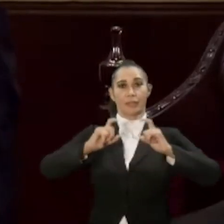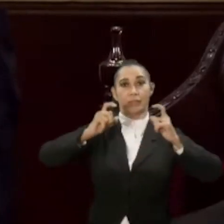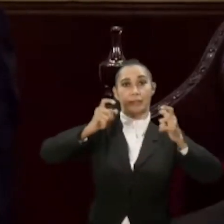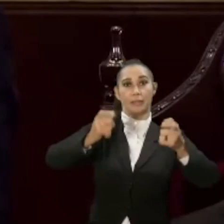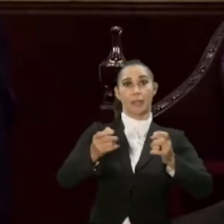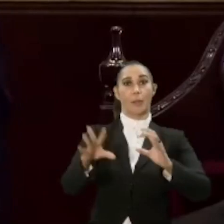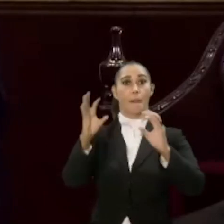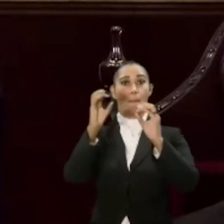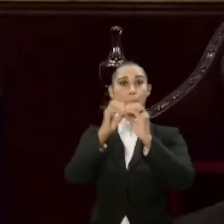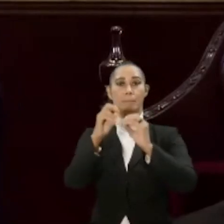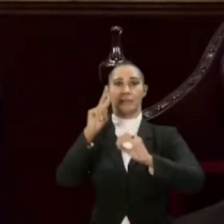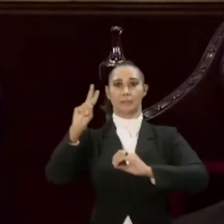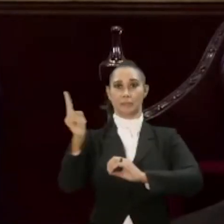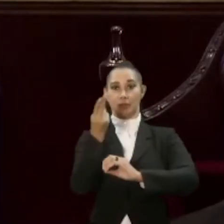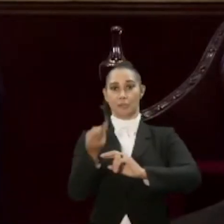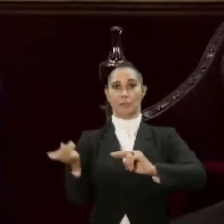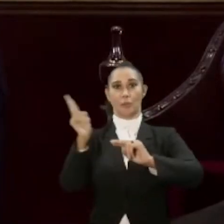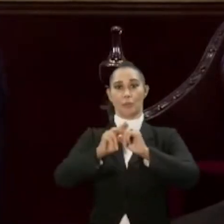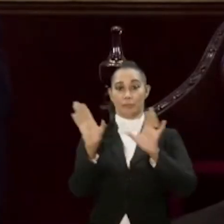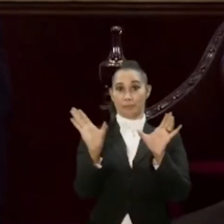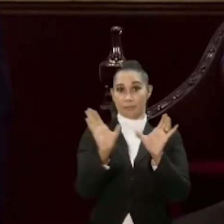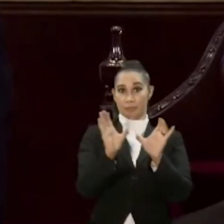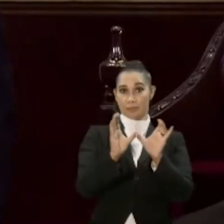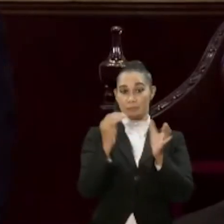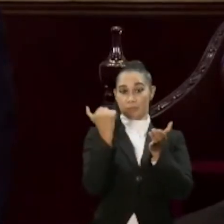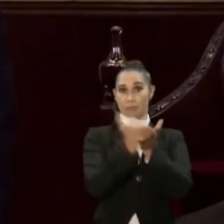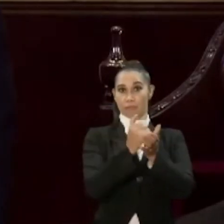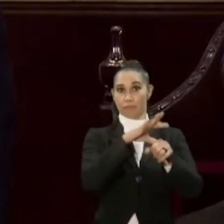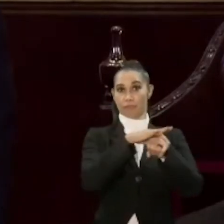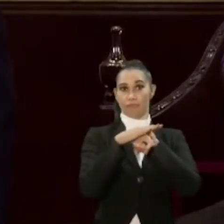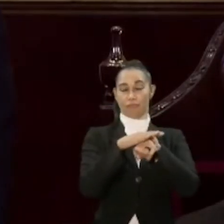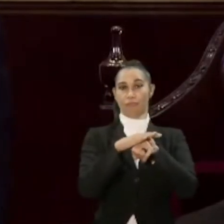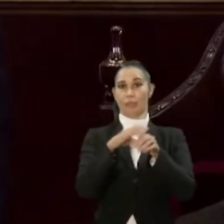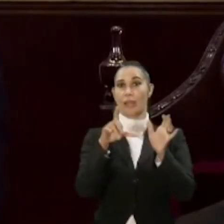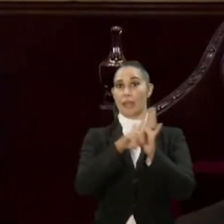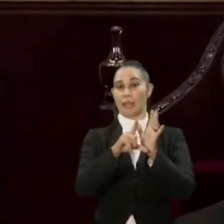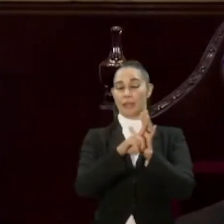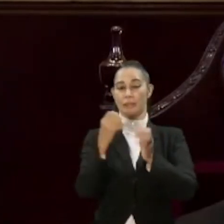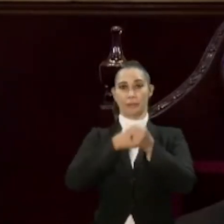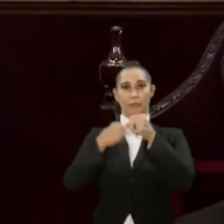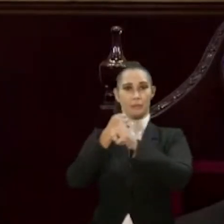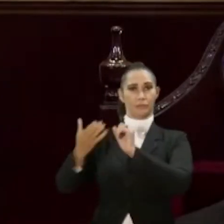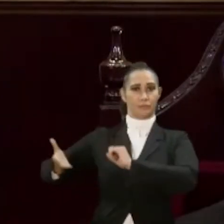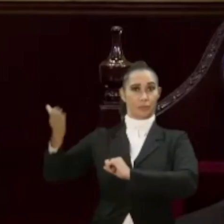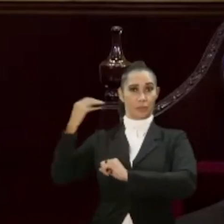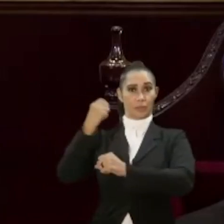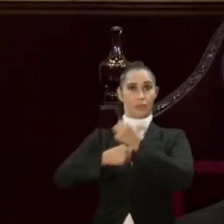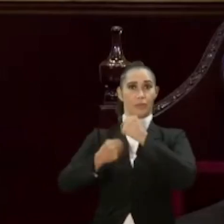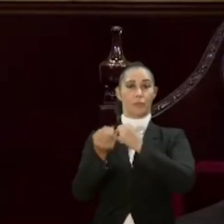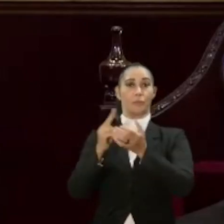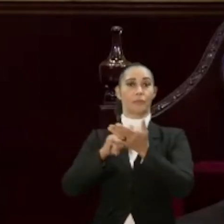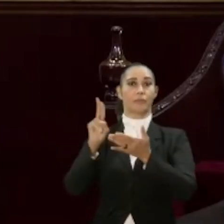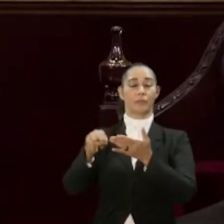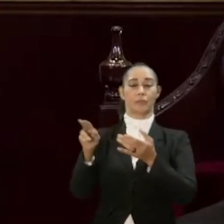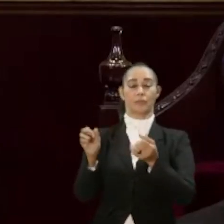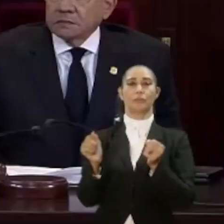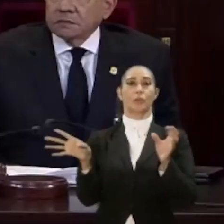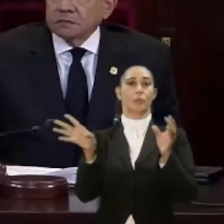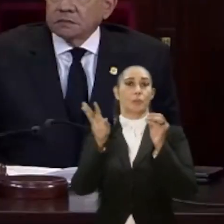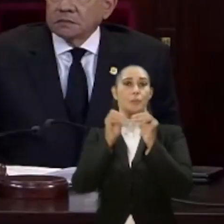entregamos más del doble de los certificados de títulos obtenidos en el año anterior, 2021, con un total